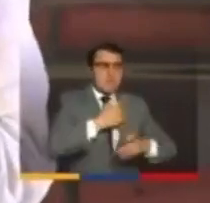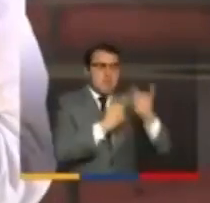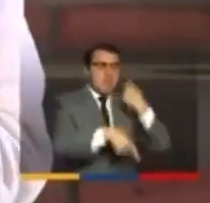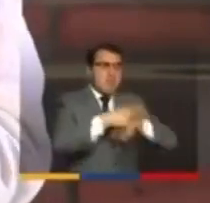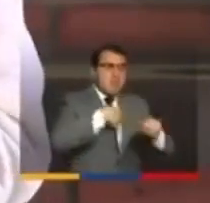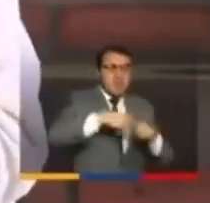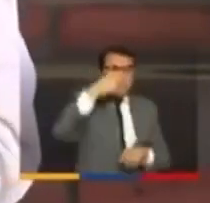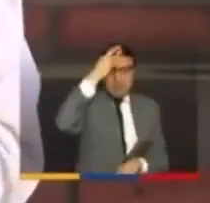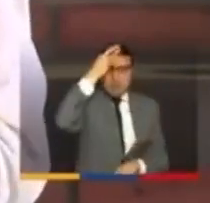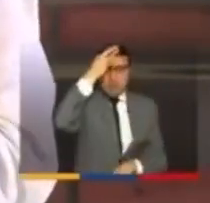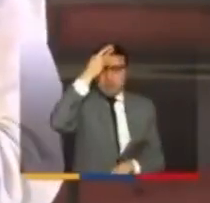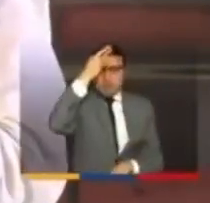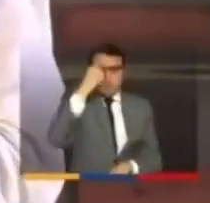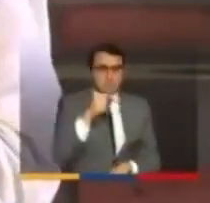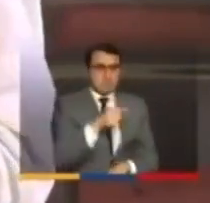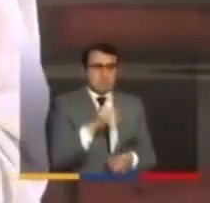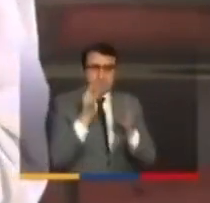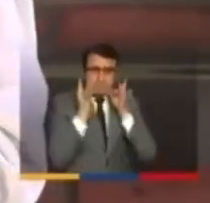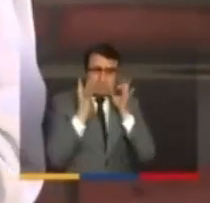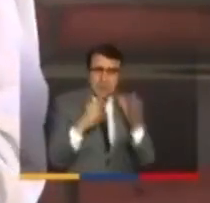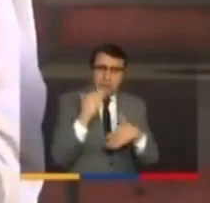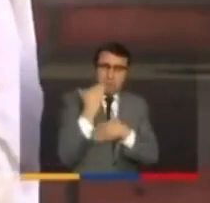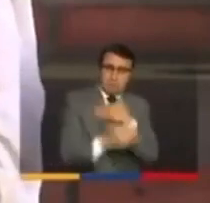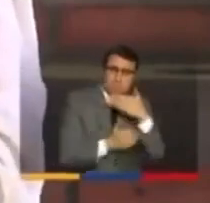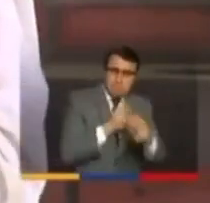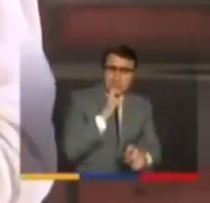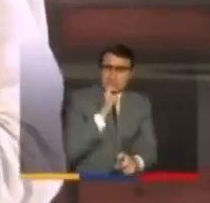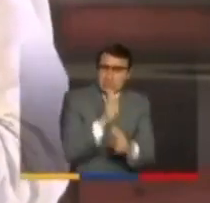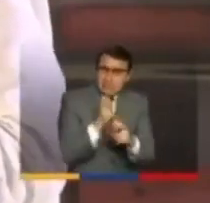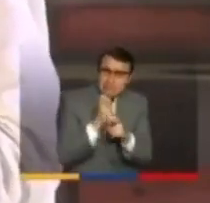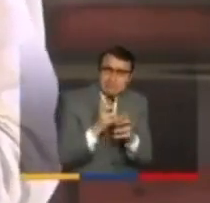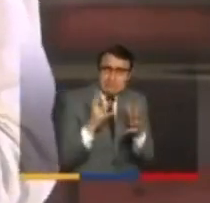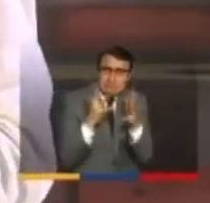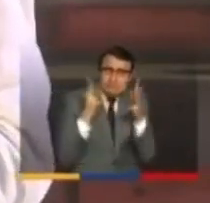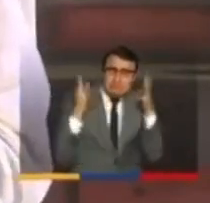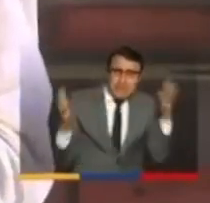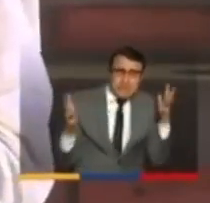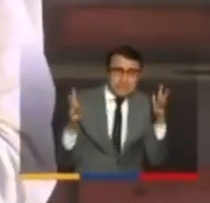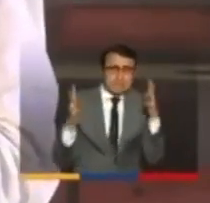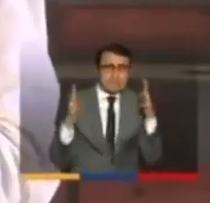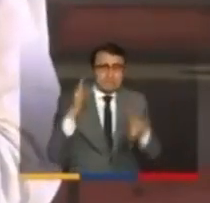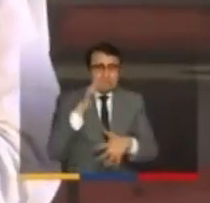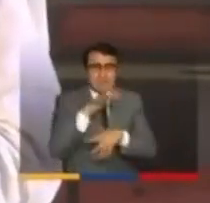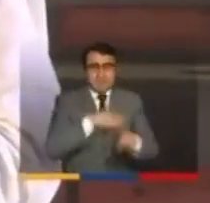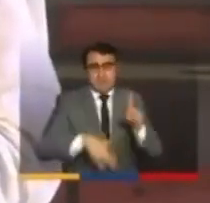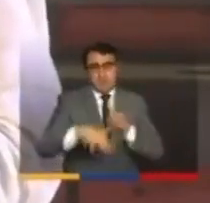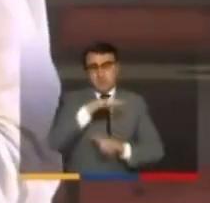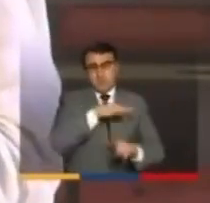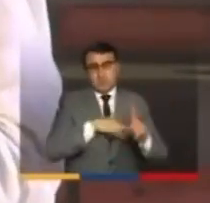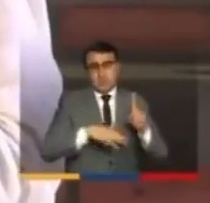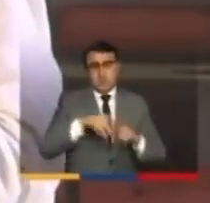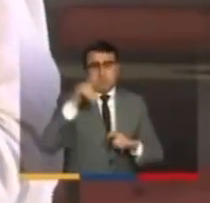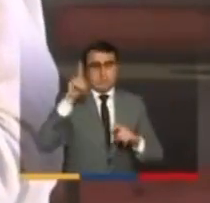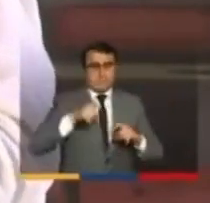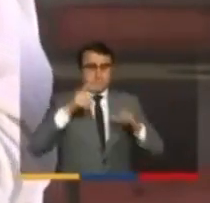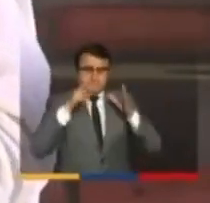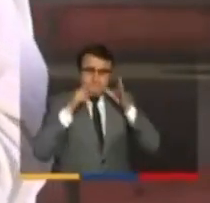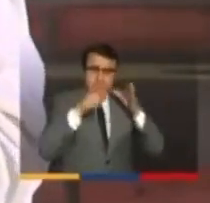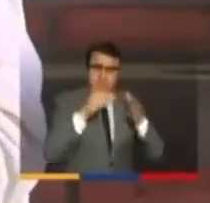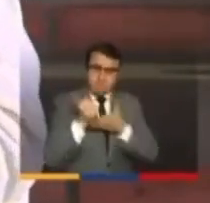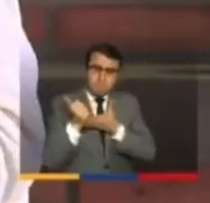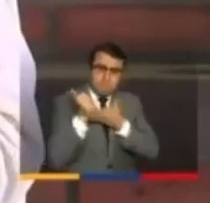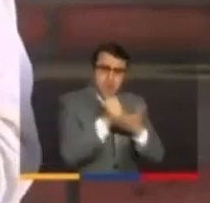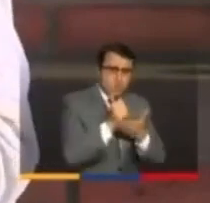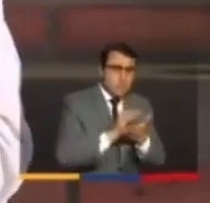escenario más bárbaro, más difícil, más complejo, que también tenemos que entrar a solucionar, porque si no